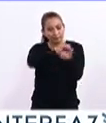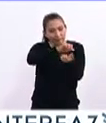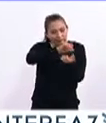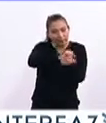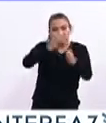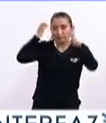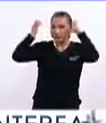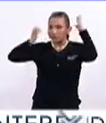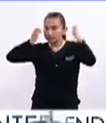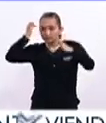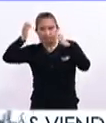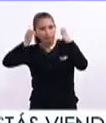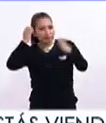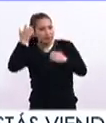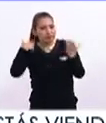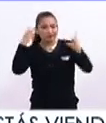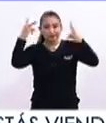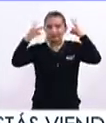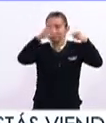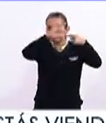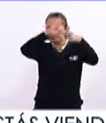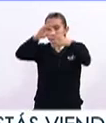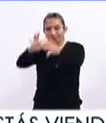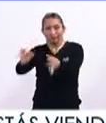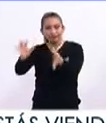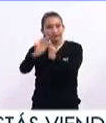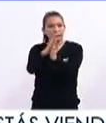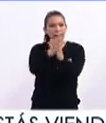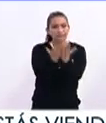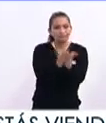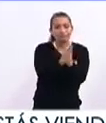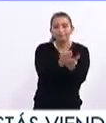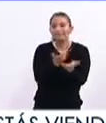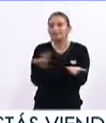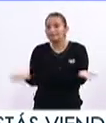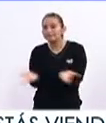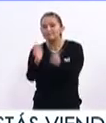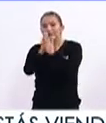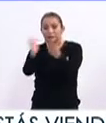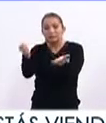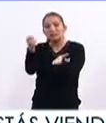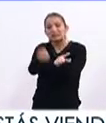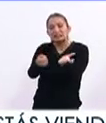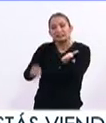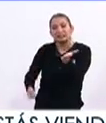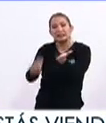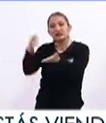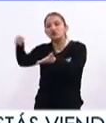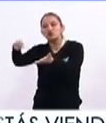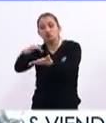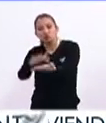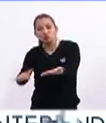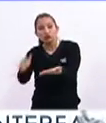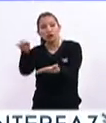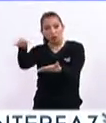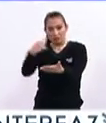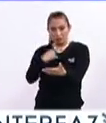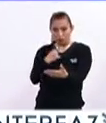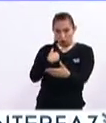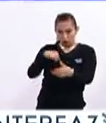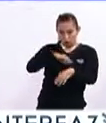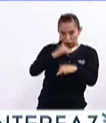plásticas, exposiciones, visitas guiadas, literatura, fomento al libro y a lectura, con nuestros